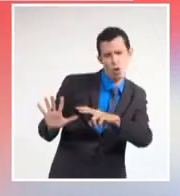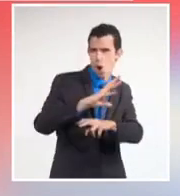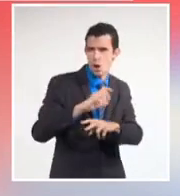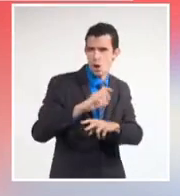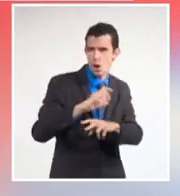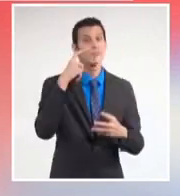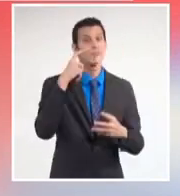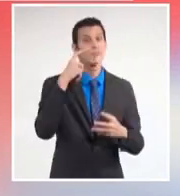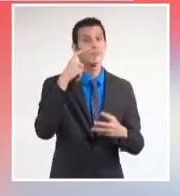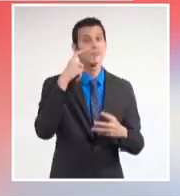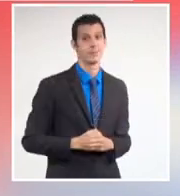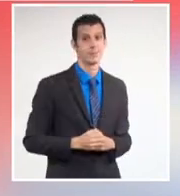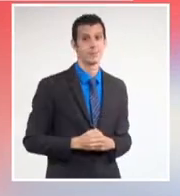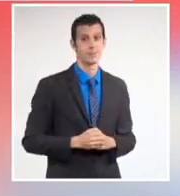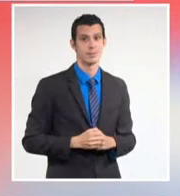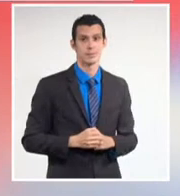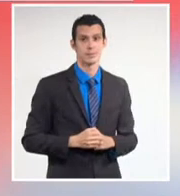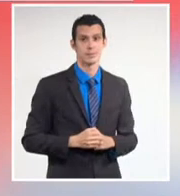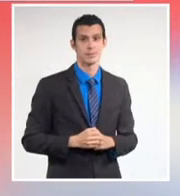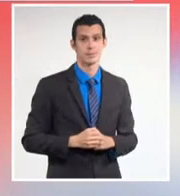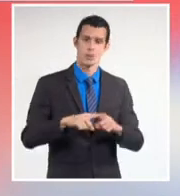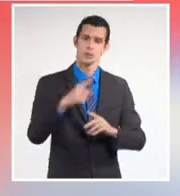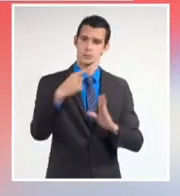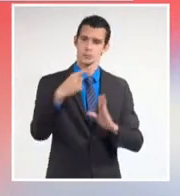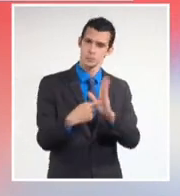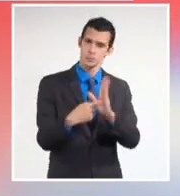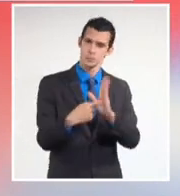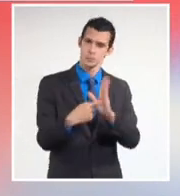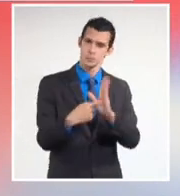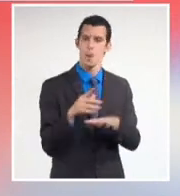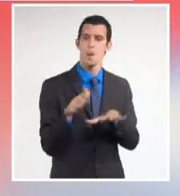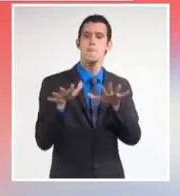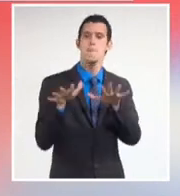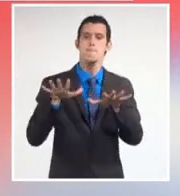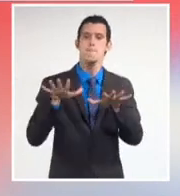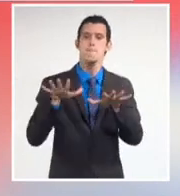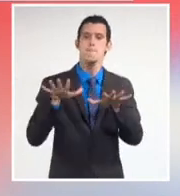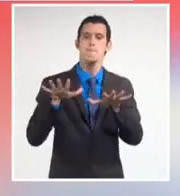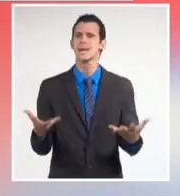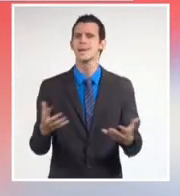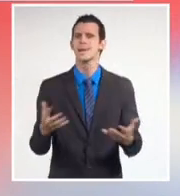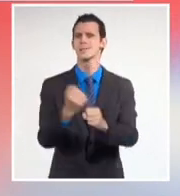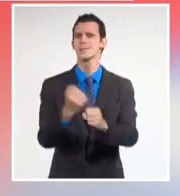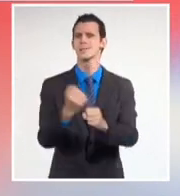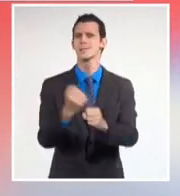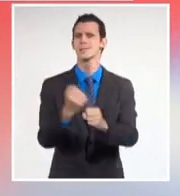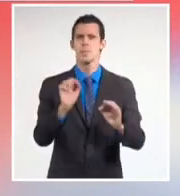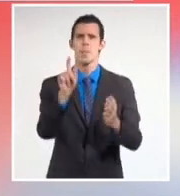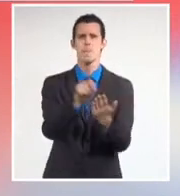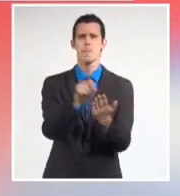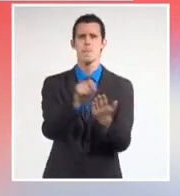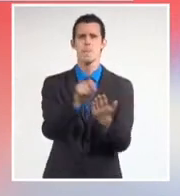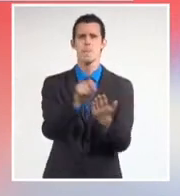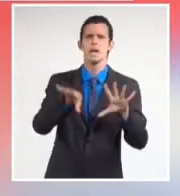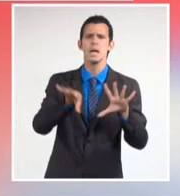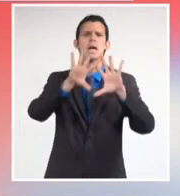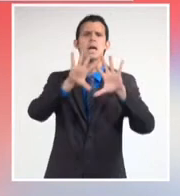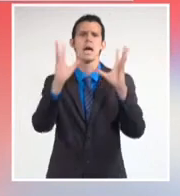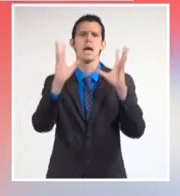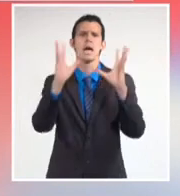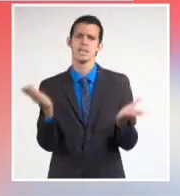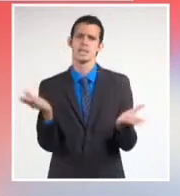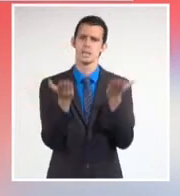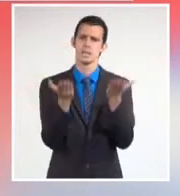país. Y no hemos detenido los avances en la implementación del Plan Nacional de Desarrollo Económico y Social hasta el año